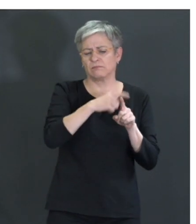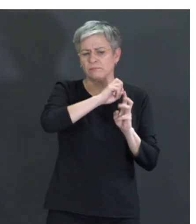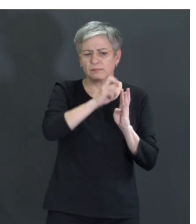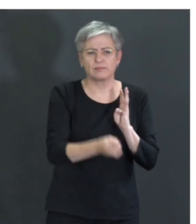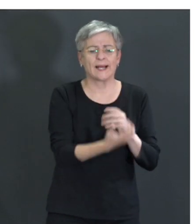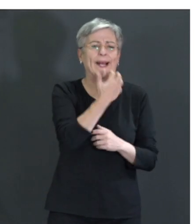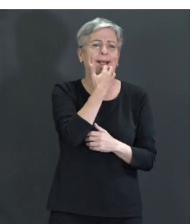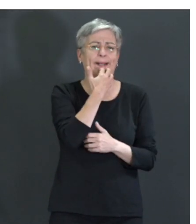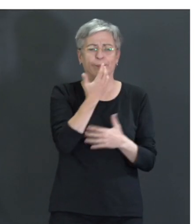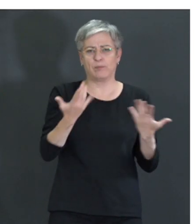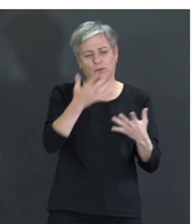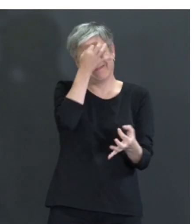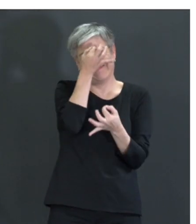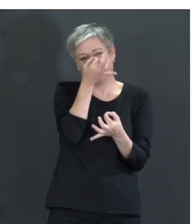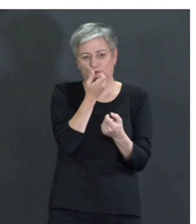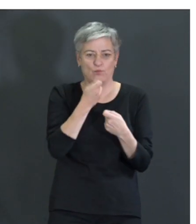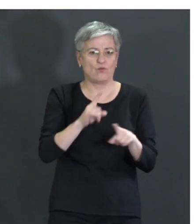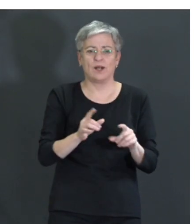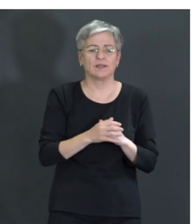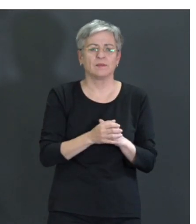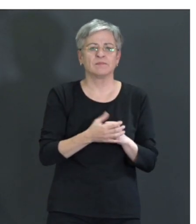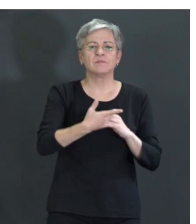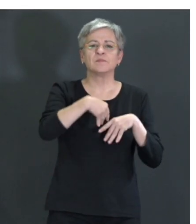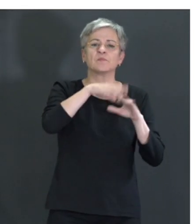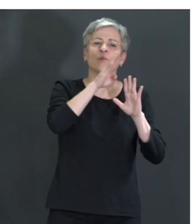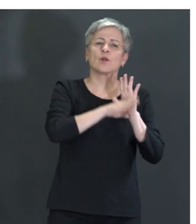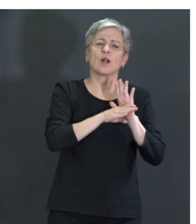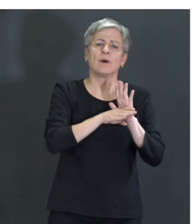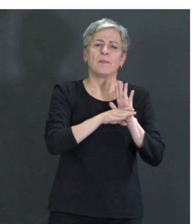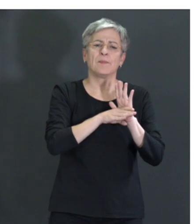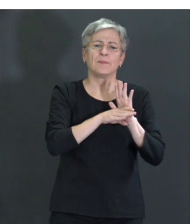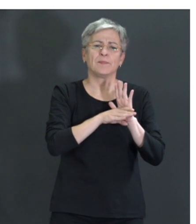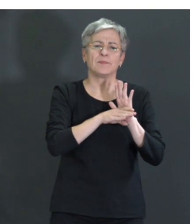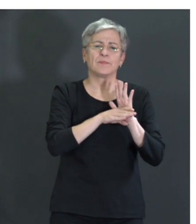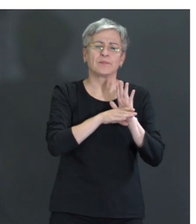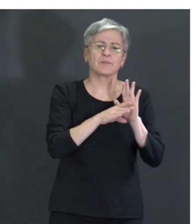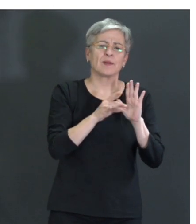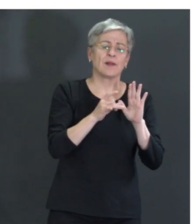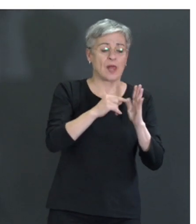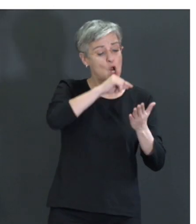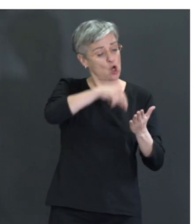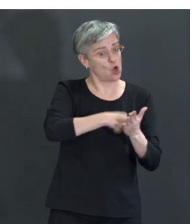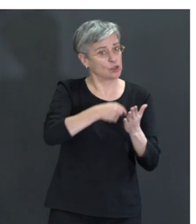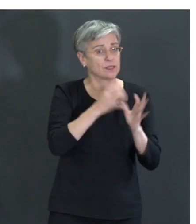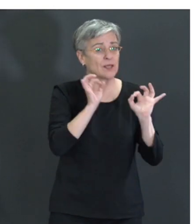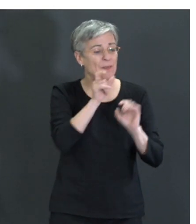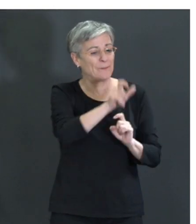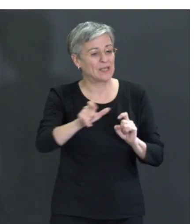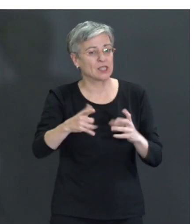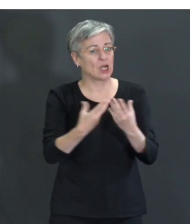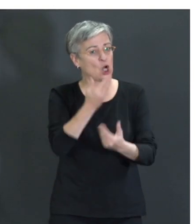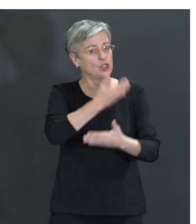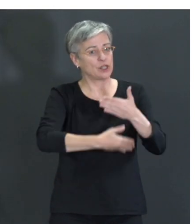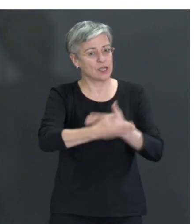modo de ejemplo, ¿no? Sin ser exhaustivo, pues tiene un programa de contratación de personas con discapacidad, dando